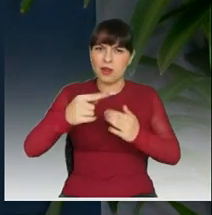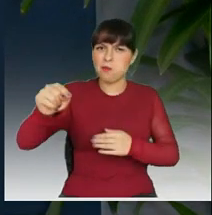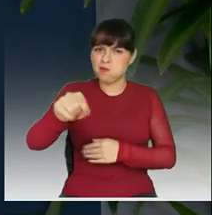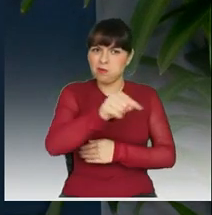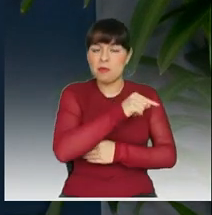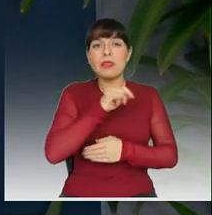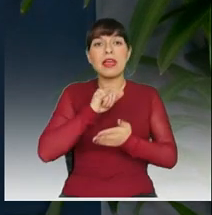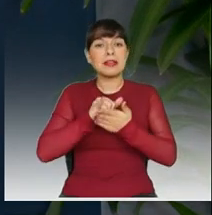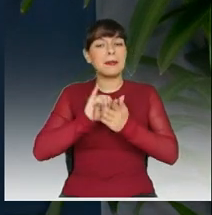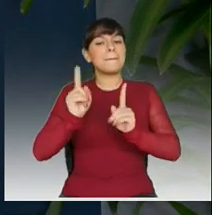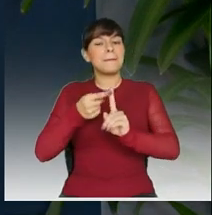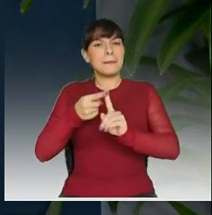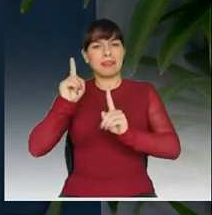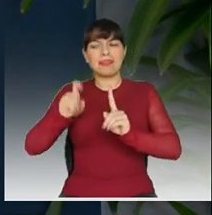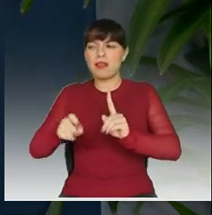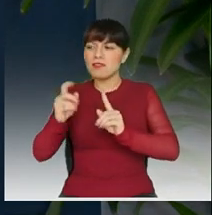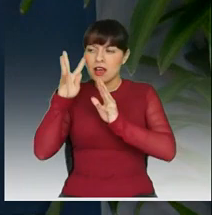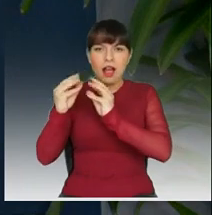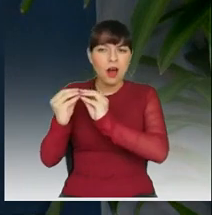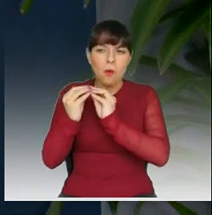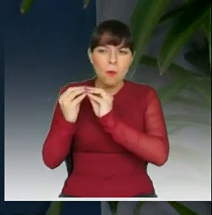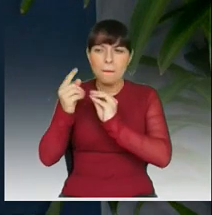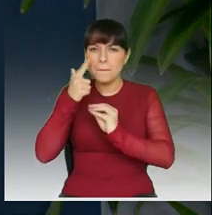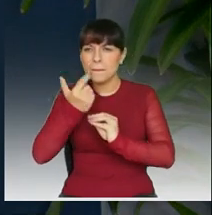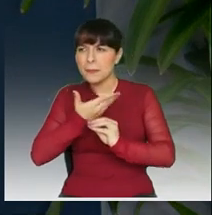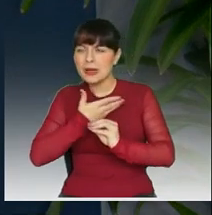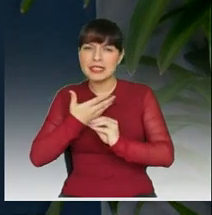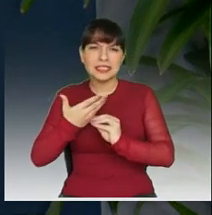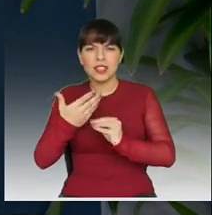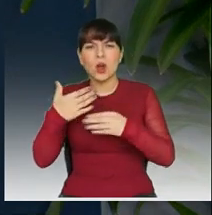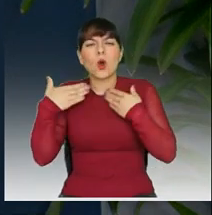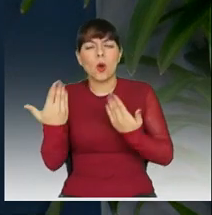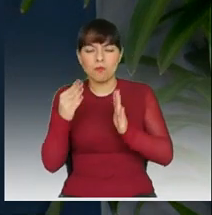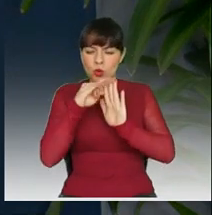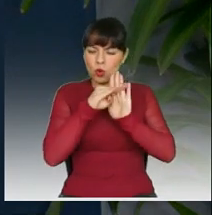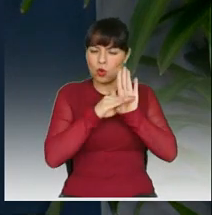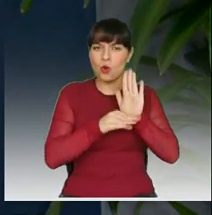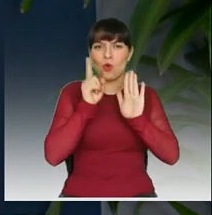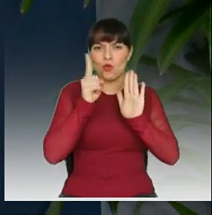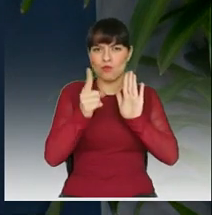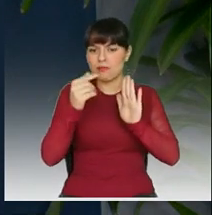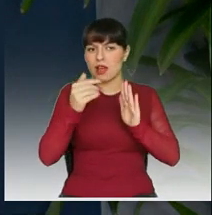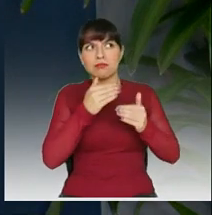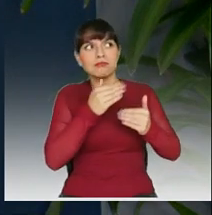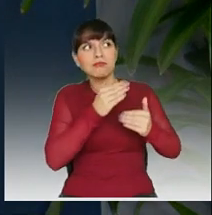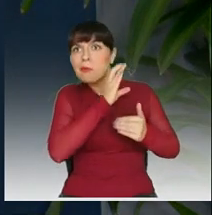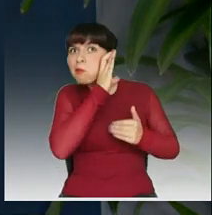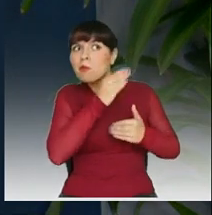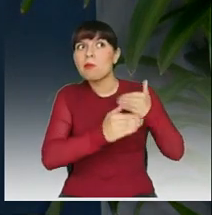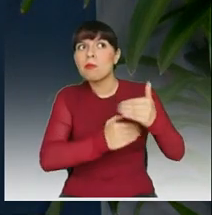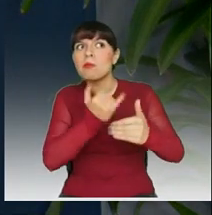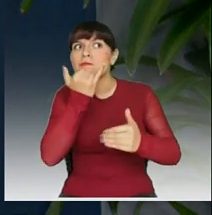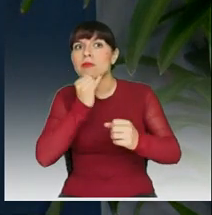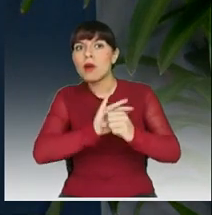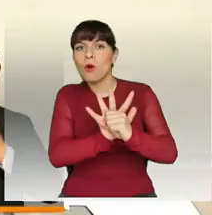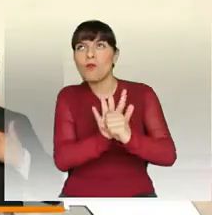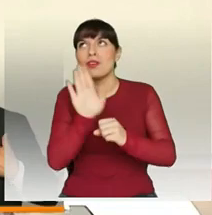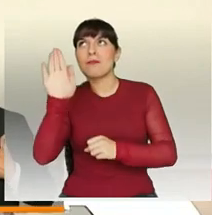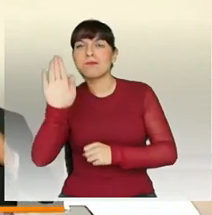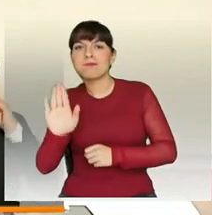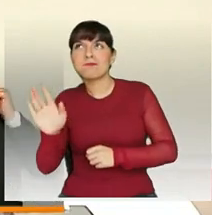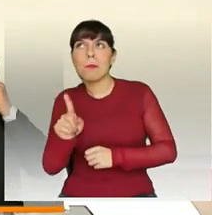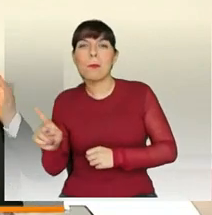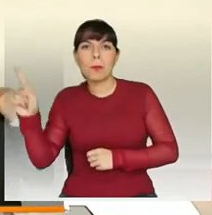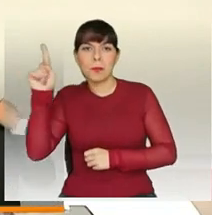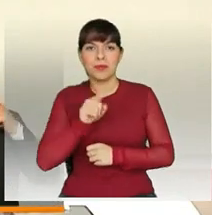padres de familia, las encargadas de definir mecanismos y reglas de acuerdo a la evolución de los casos de coronavirus en cada región.